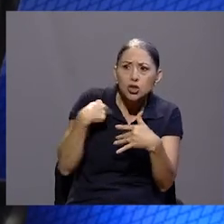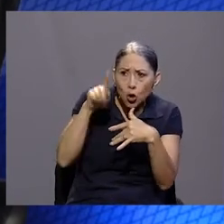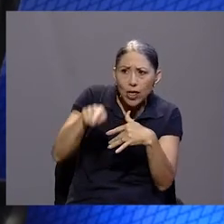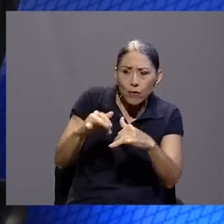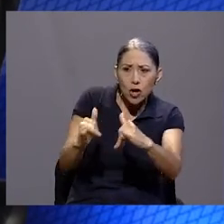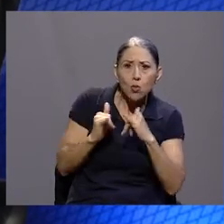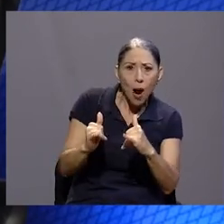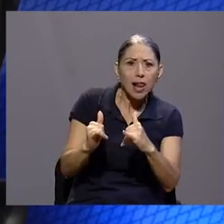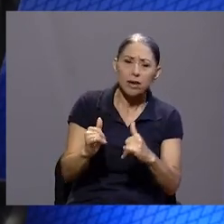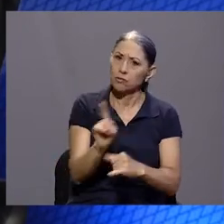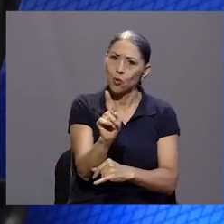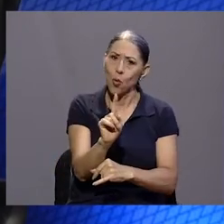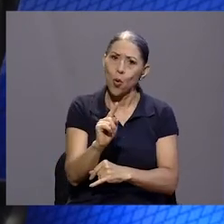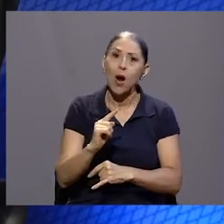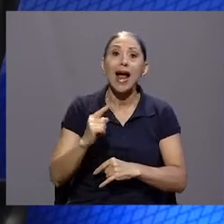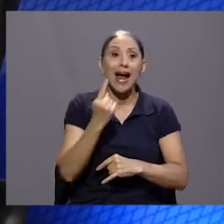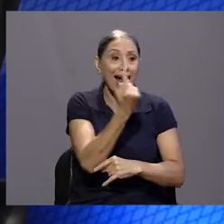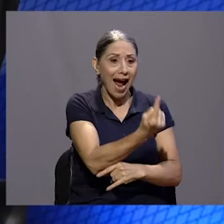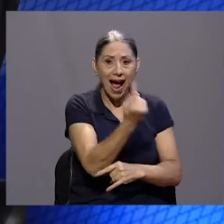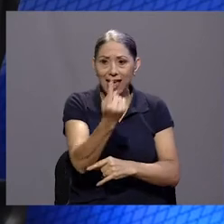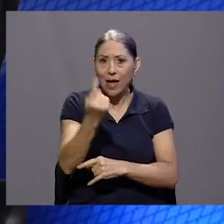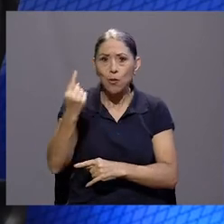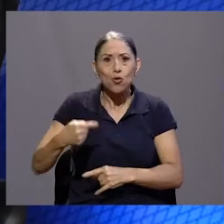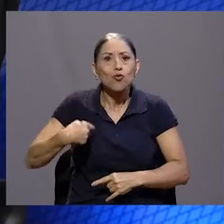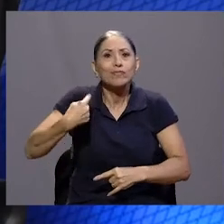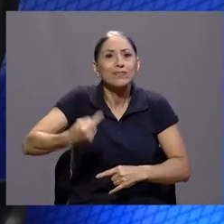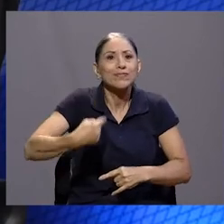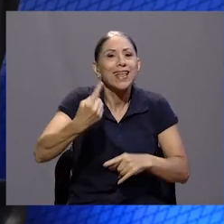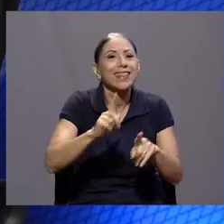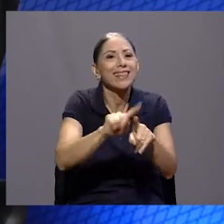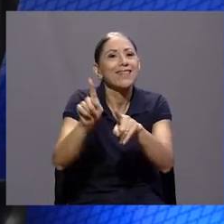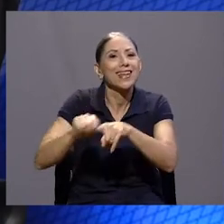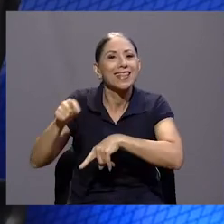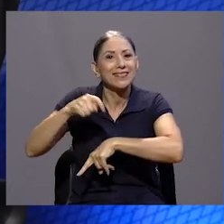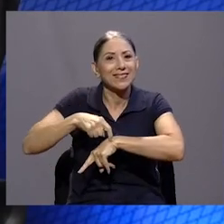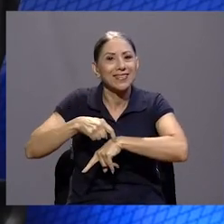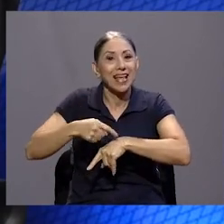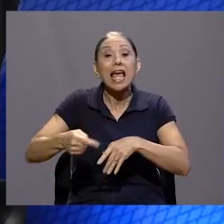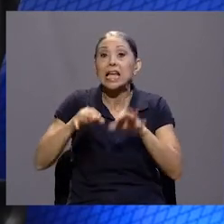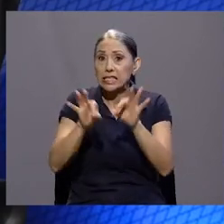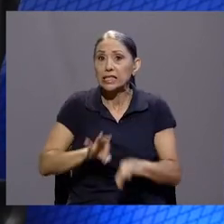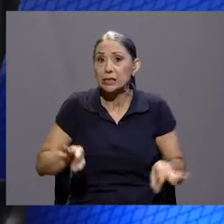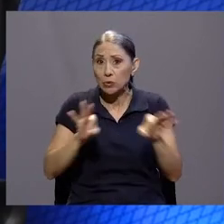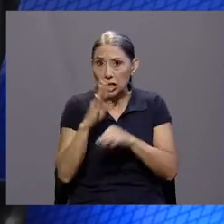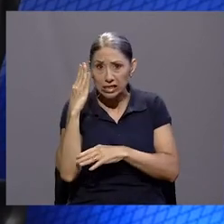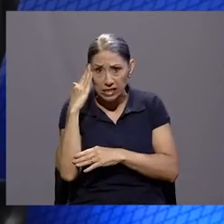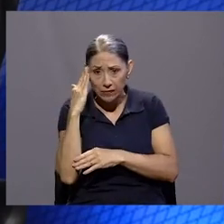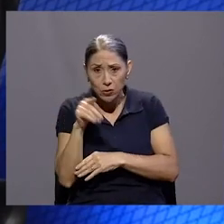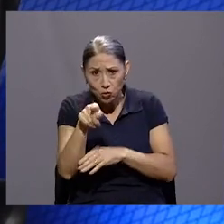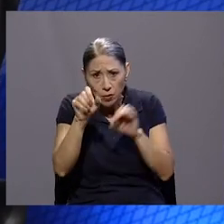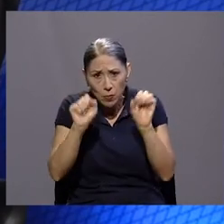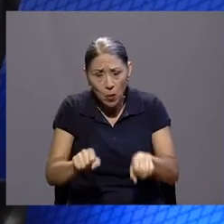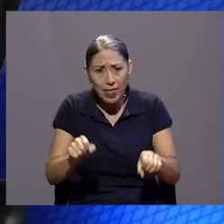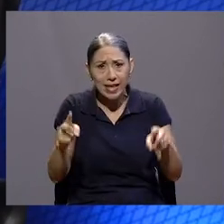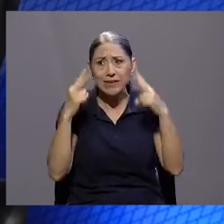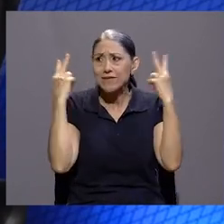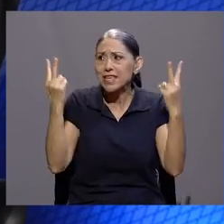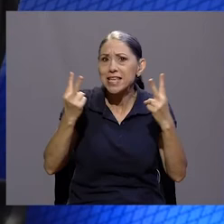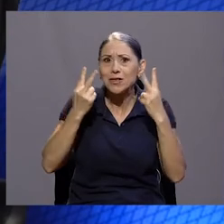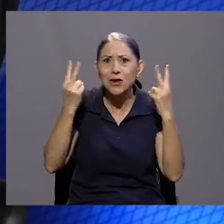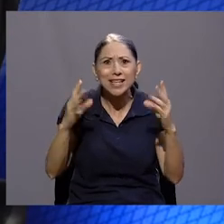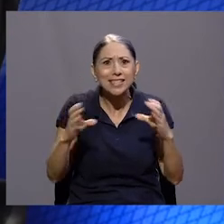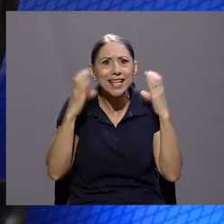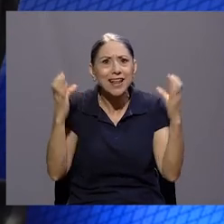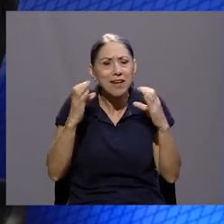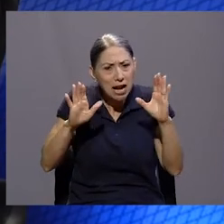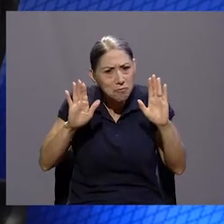y a veces es importante que recordemos que celebra las victorias pequeñas de cada día puede ser realmente algo muy motivador si yo el día de hoy